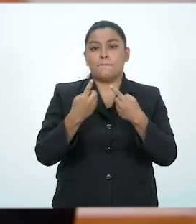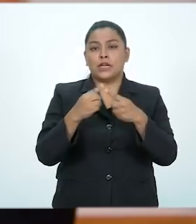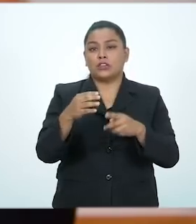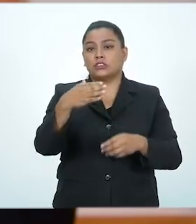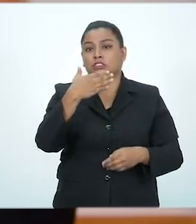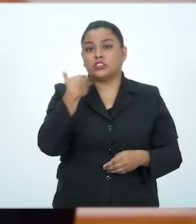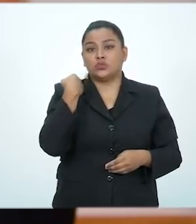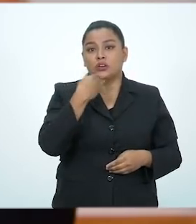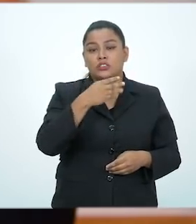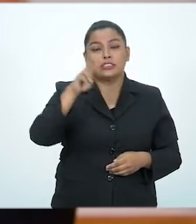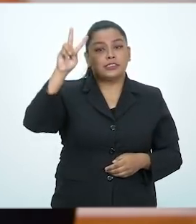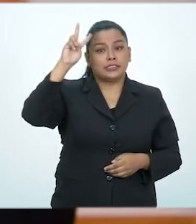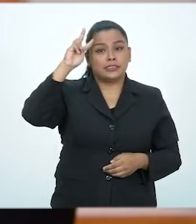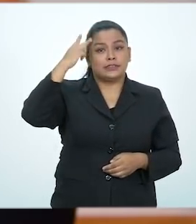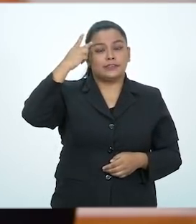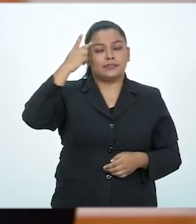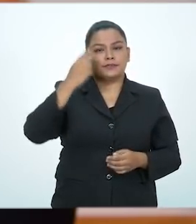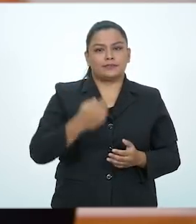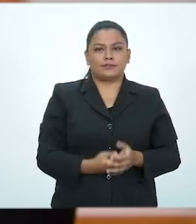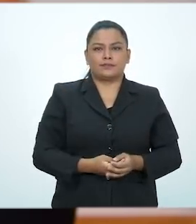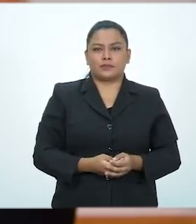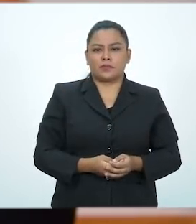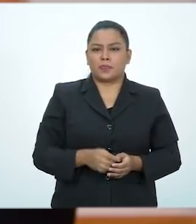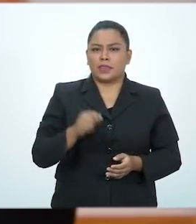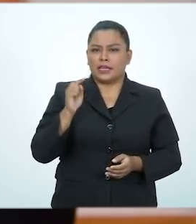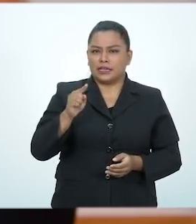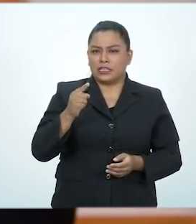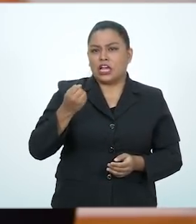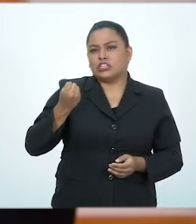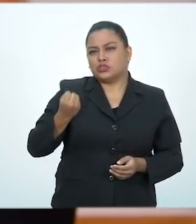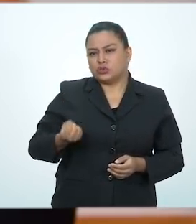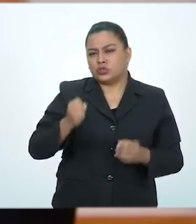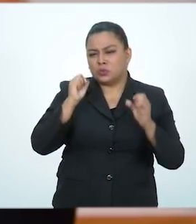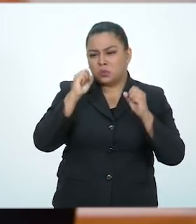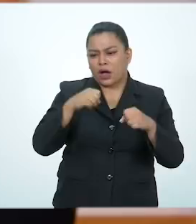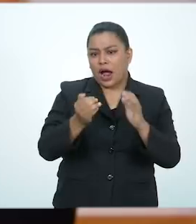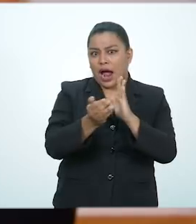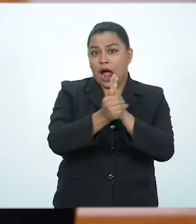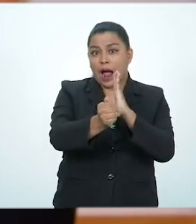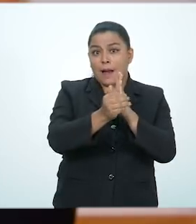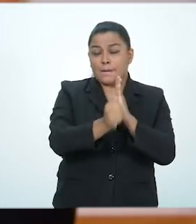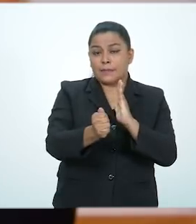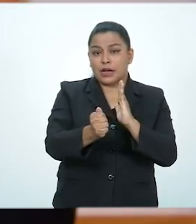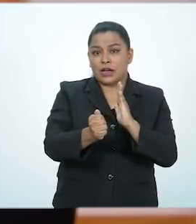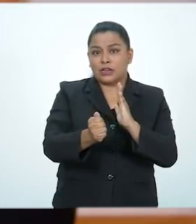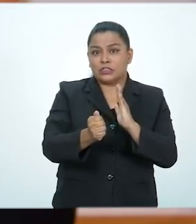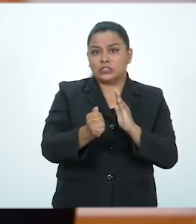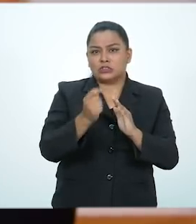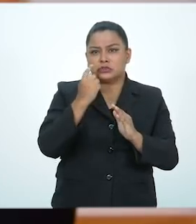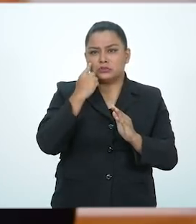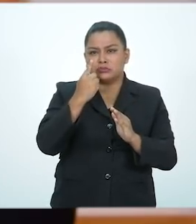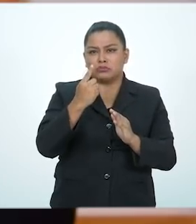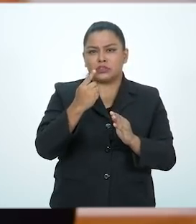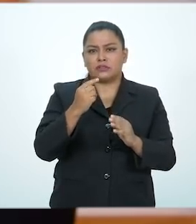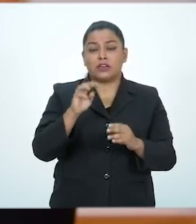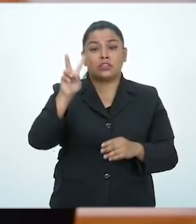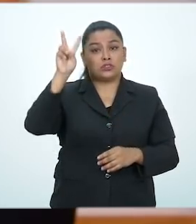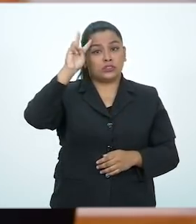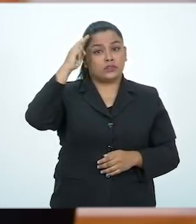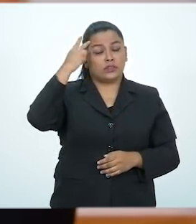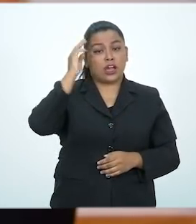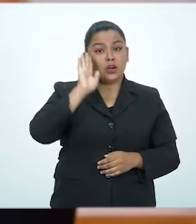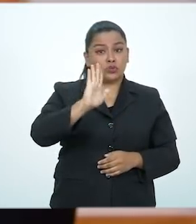sean situaciones significativas, de tal forma que el estudiante sea capaz de establecer el propio sentido de